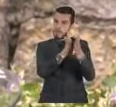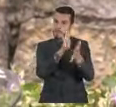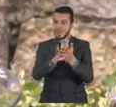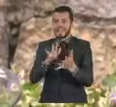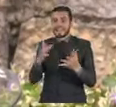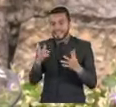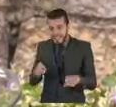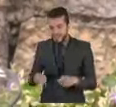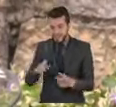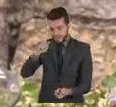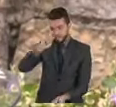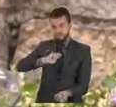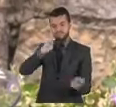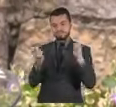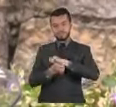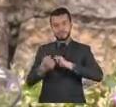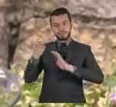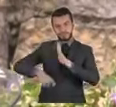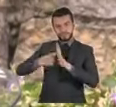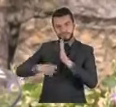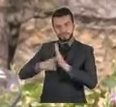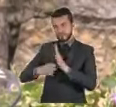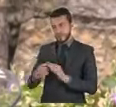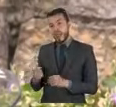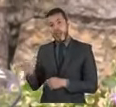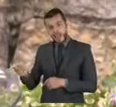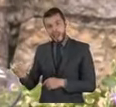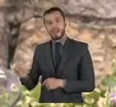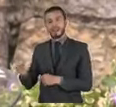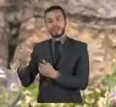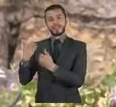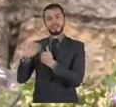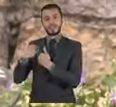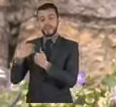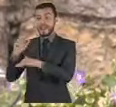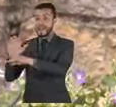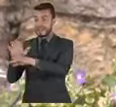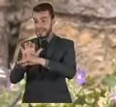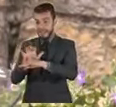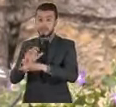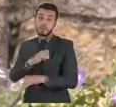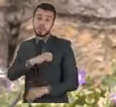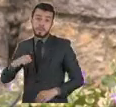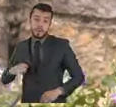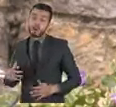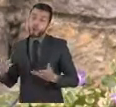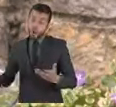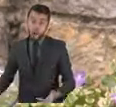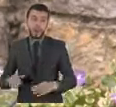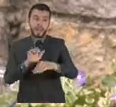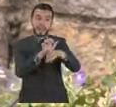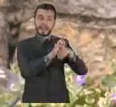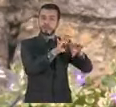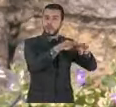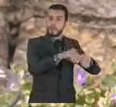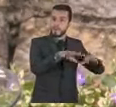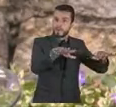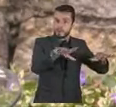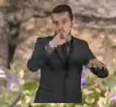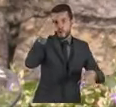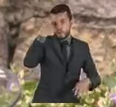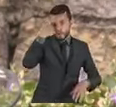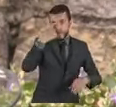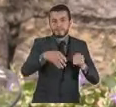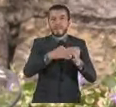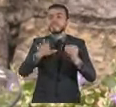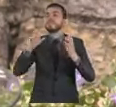la ciudad está muy ávida, no solamente es responsabilidad del sector privado, sino del sector público, sino que también es responsabilidad de toda